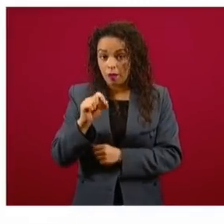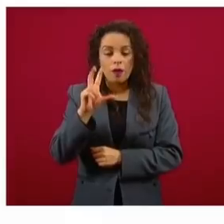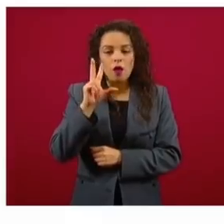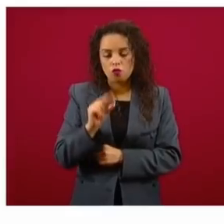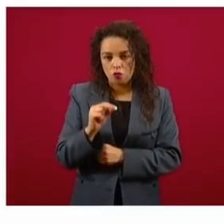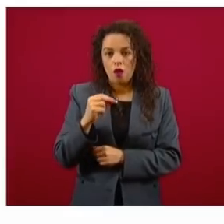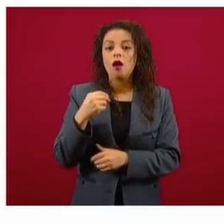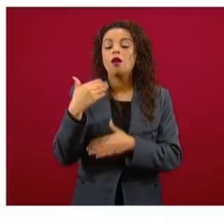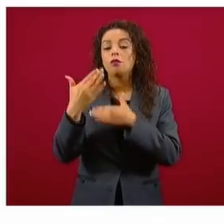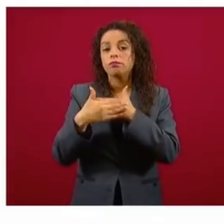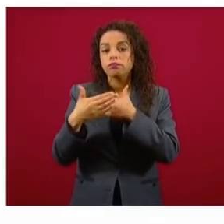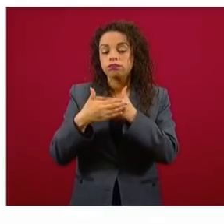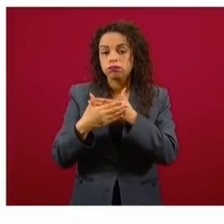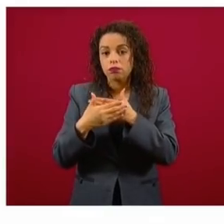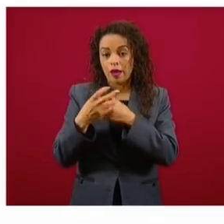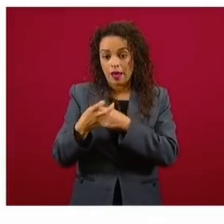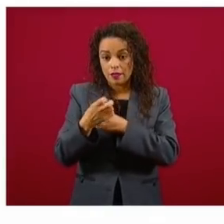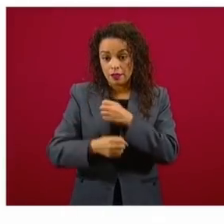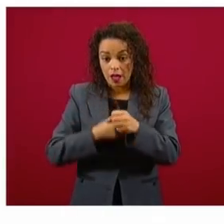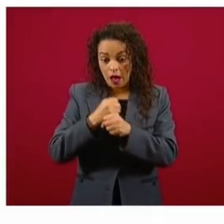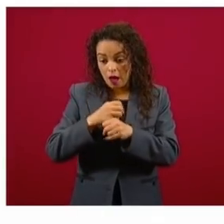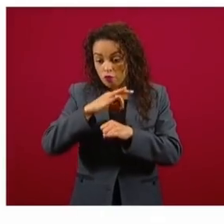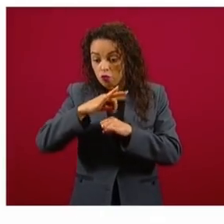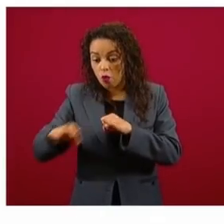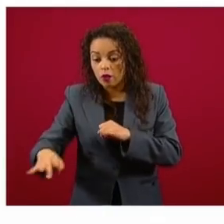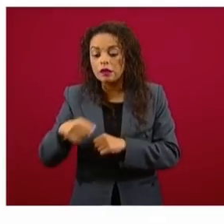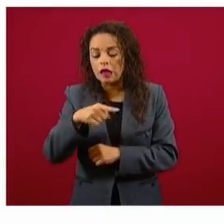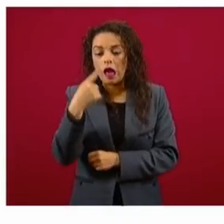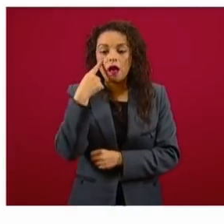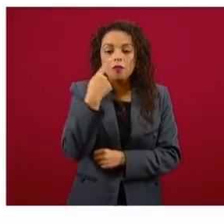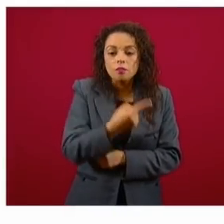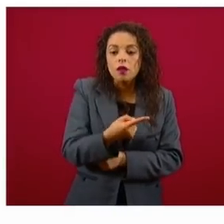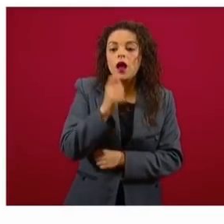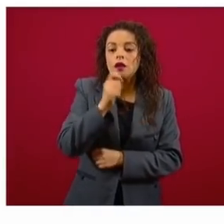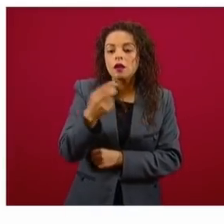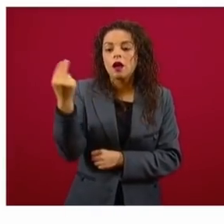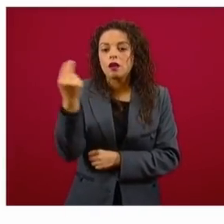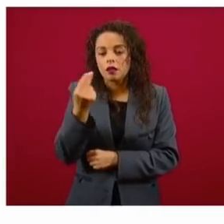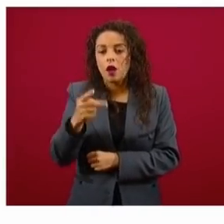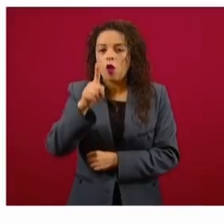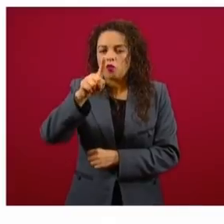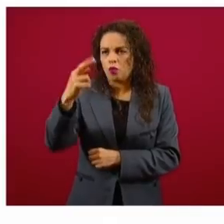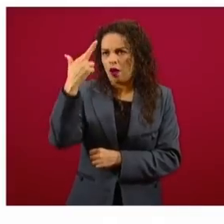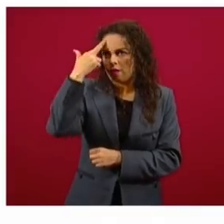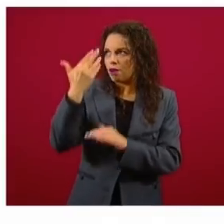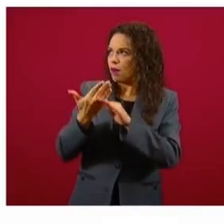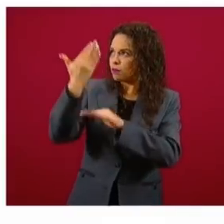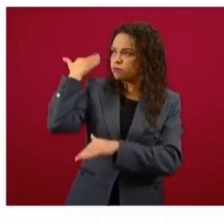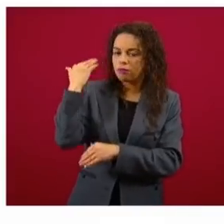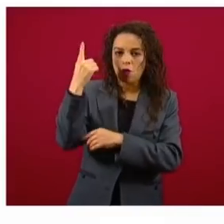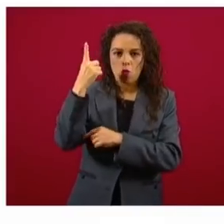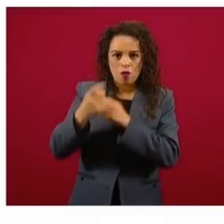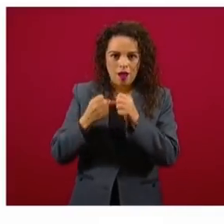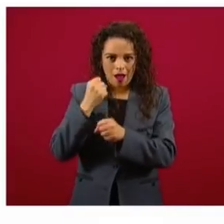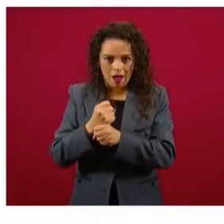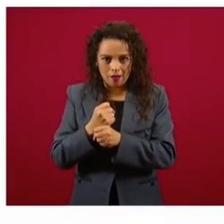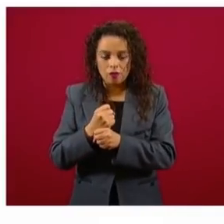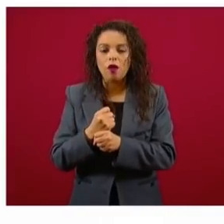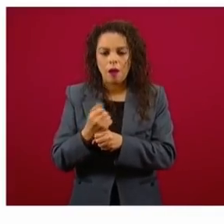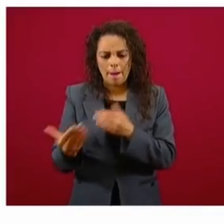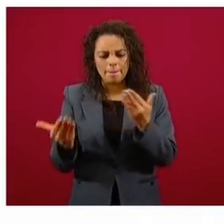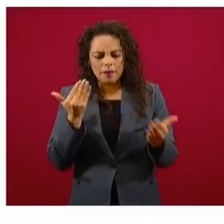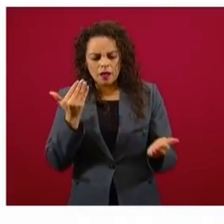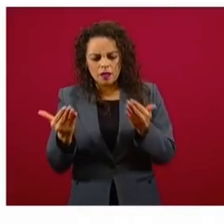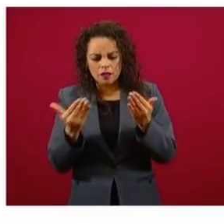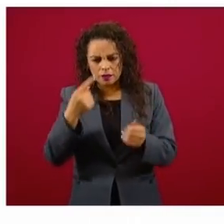al cierre del año 2020. Como ustedes recordarán, en el paquete del año pasado habíamos pensado y estimado que el